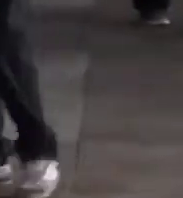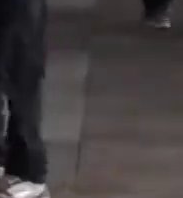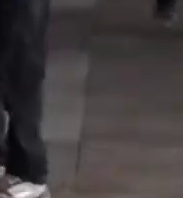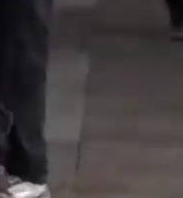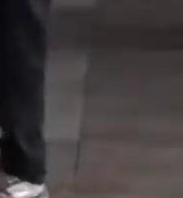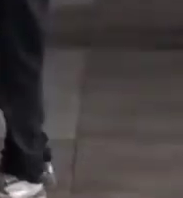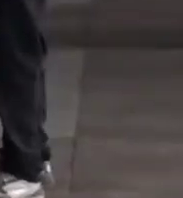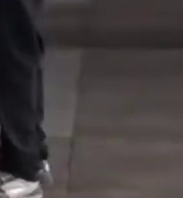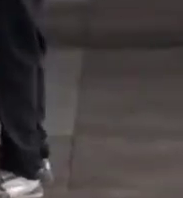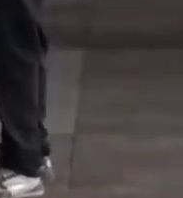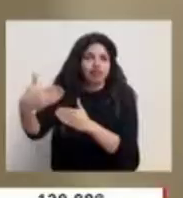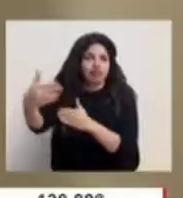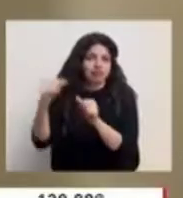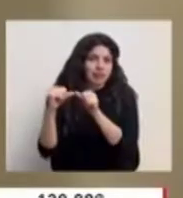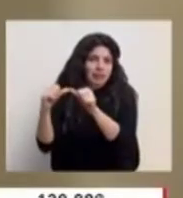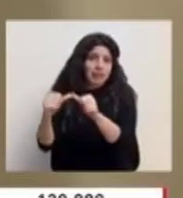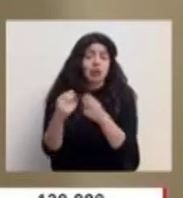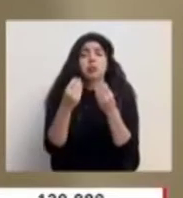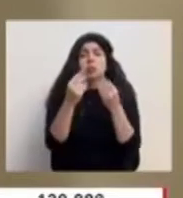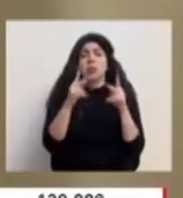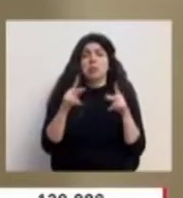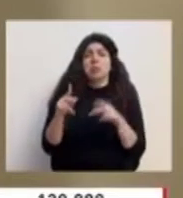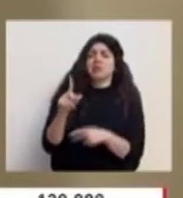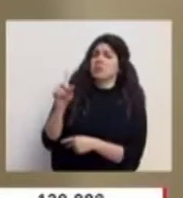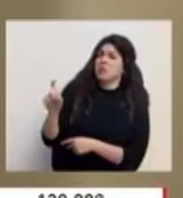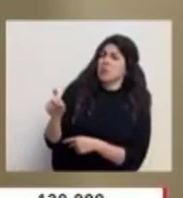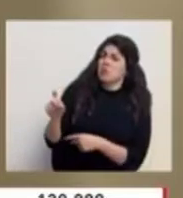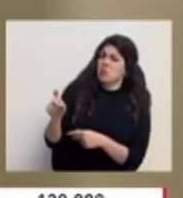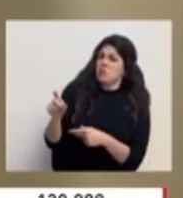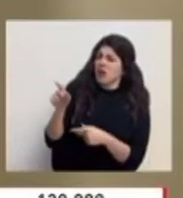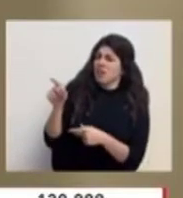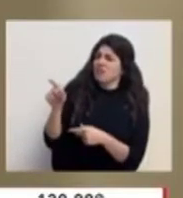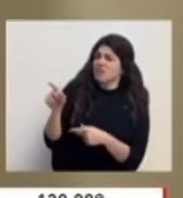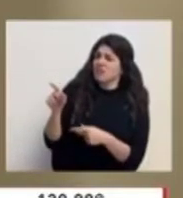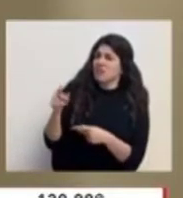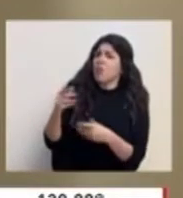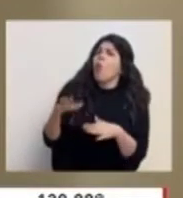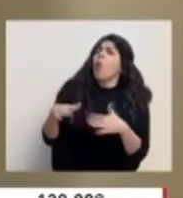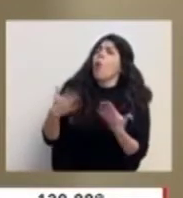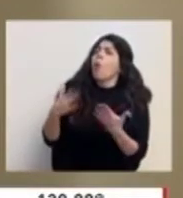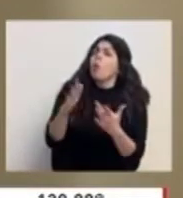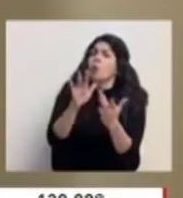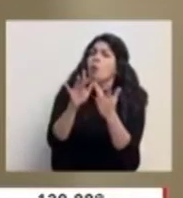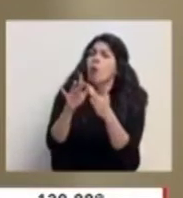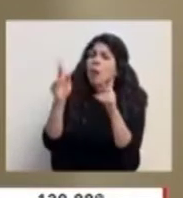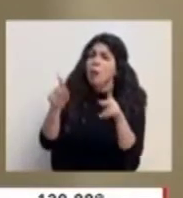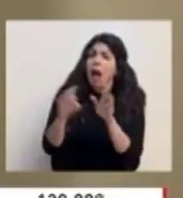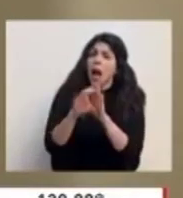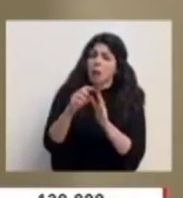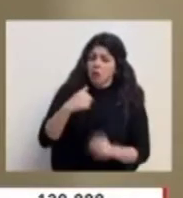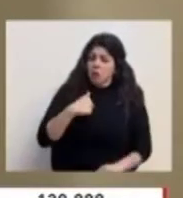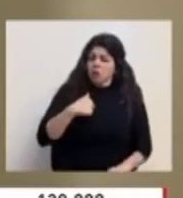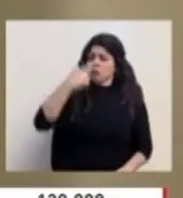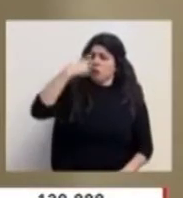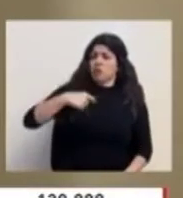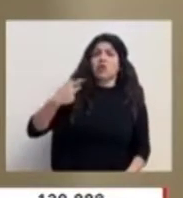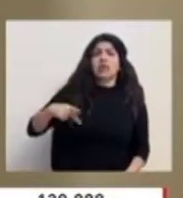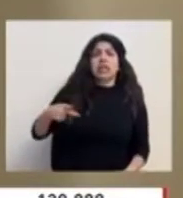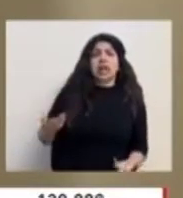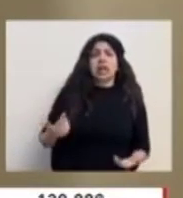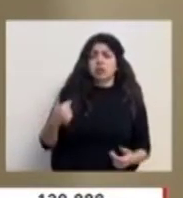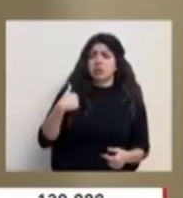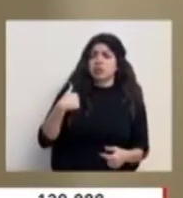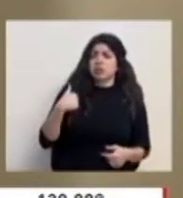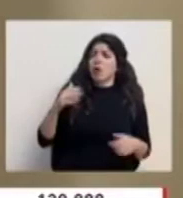indicado. Muchos se preguntan que cómo nos vamos a localizar si soy una población de riesgo, si no